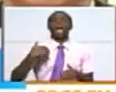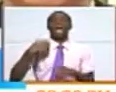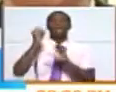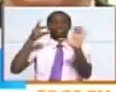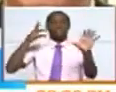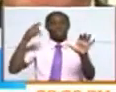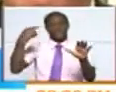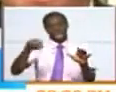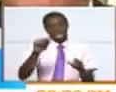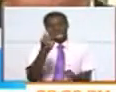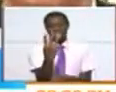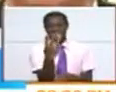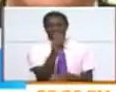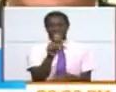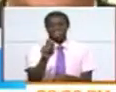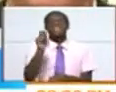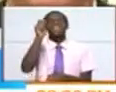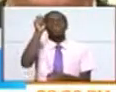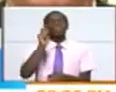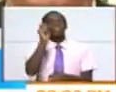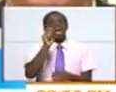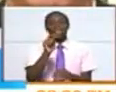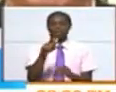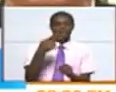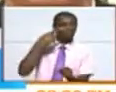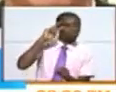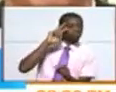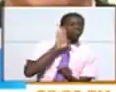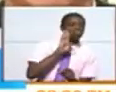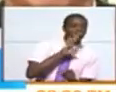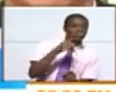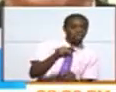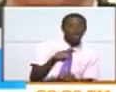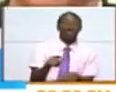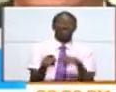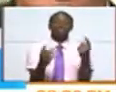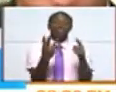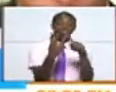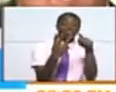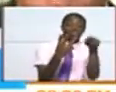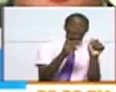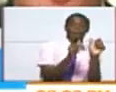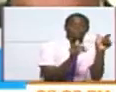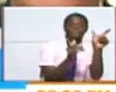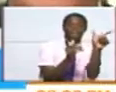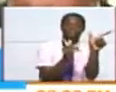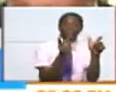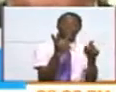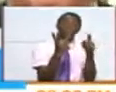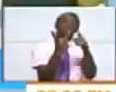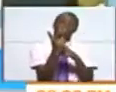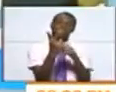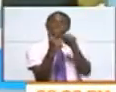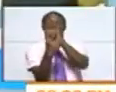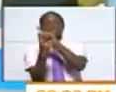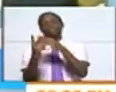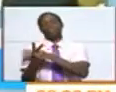que participaron en fraude de voto, entre ellos uno del Partido Socialista Unificado de Venezuela. Por eso está en desacato la Asamblea.